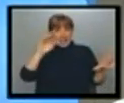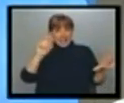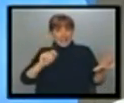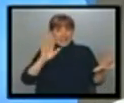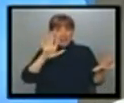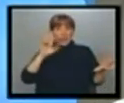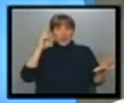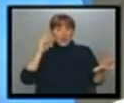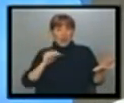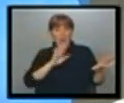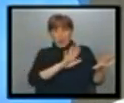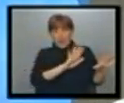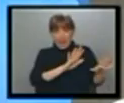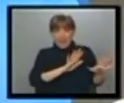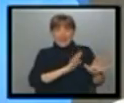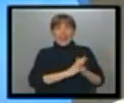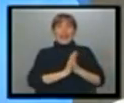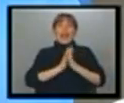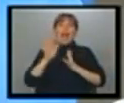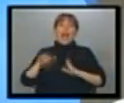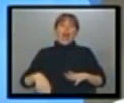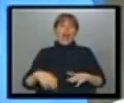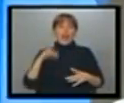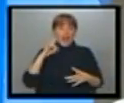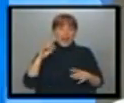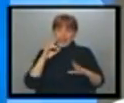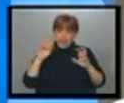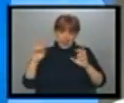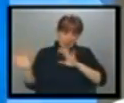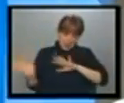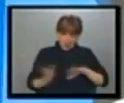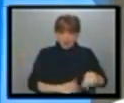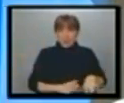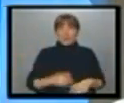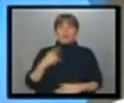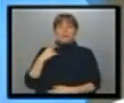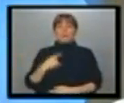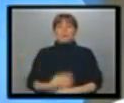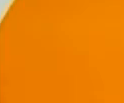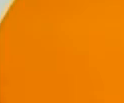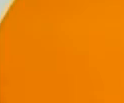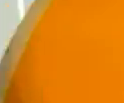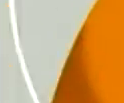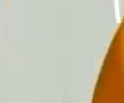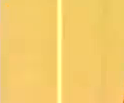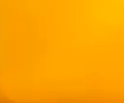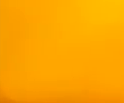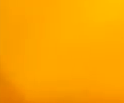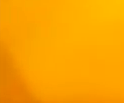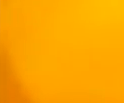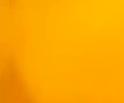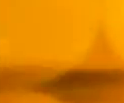mucho más. Por ahora, tema lácteo, lo cerramos. Cerramos de esta manera y seguimos un ratito.